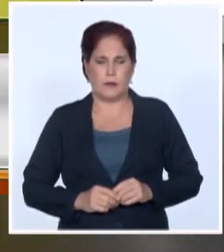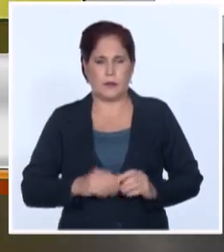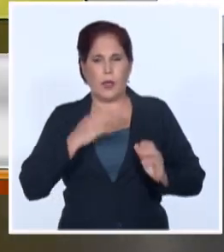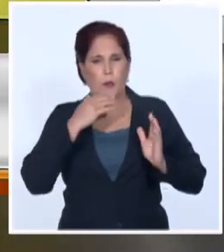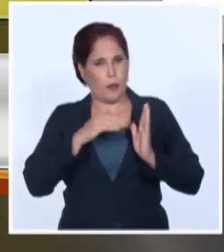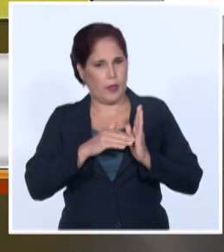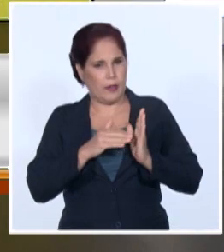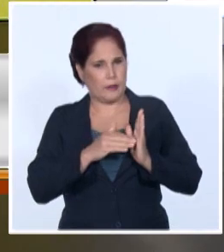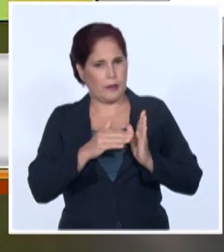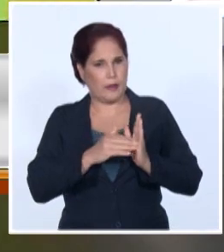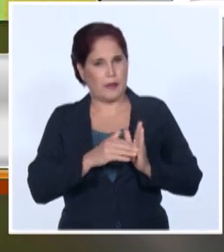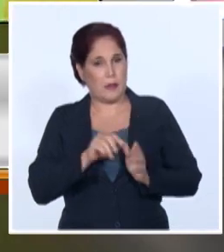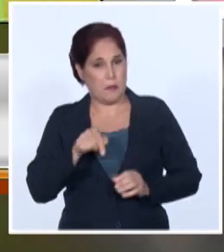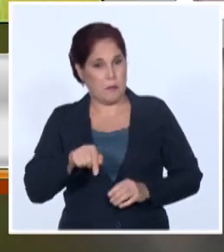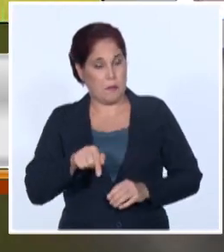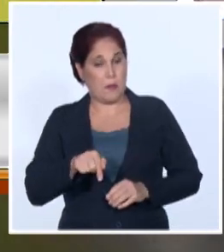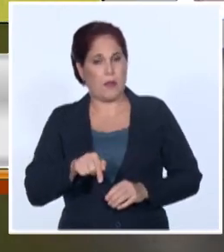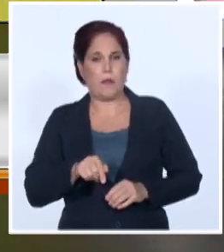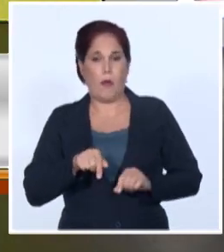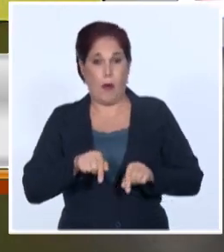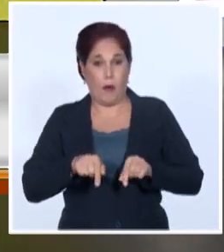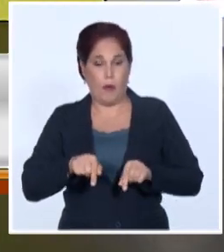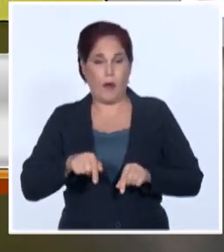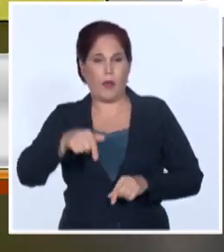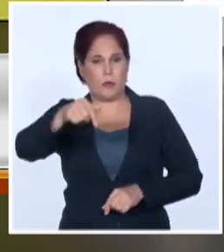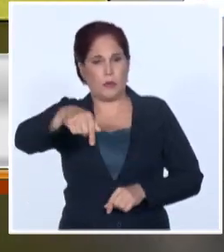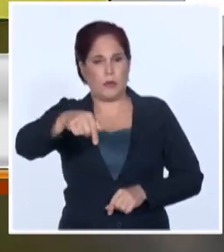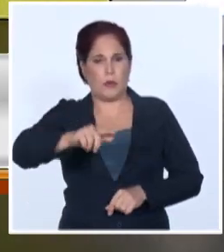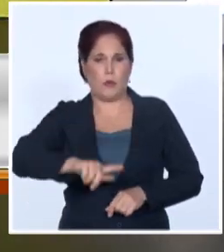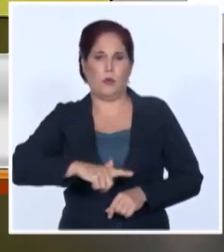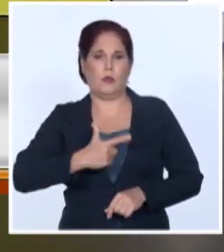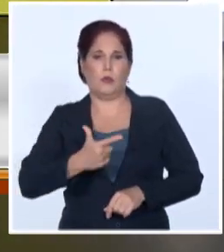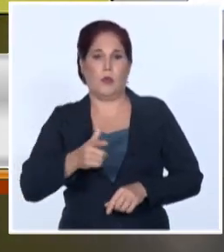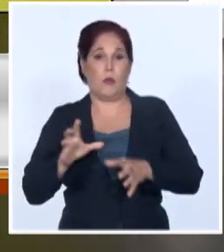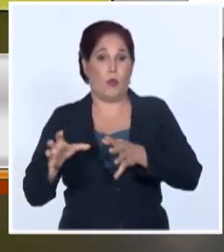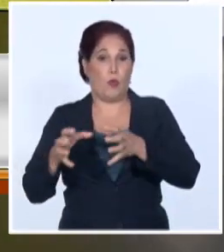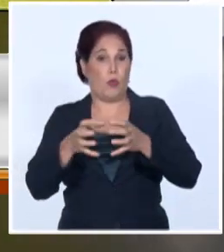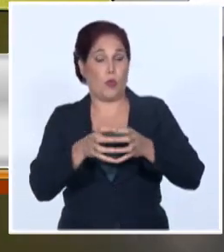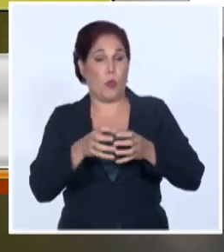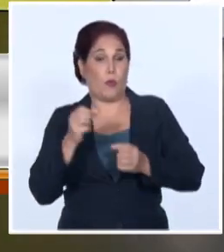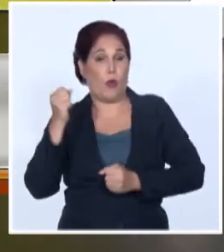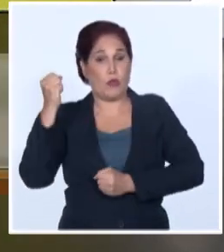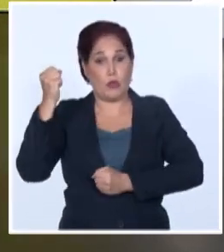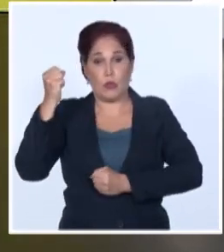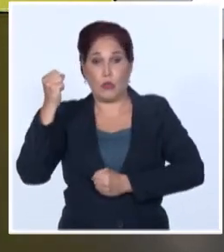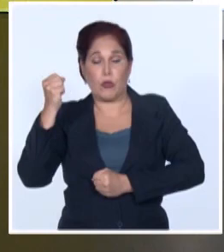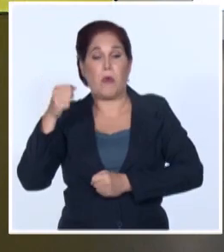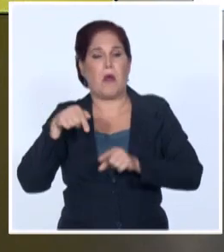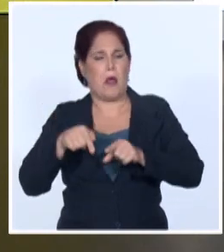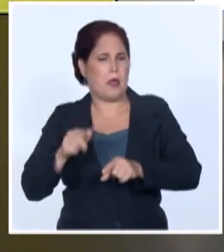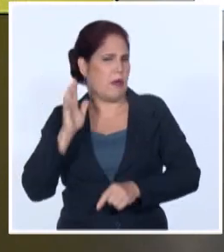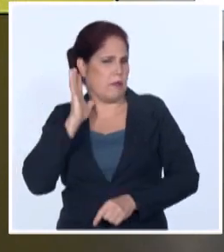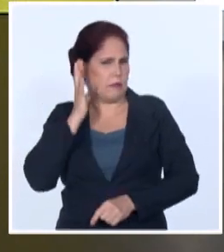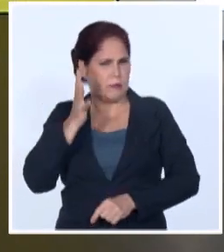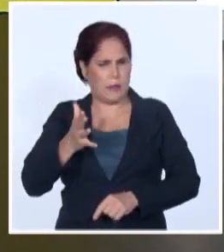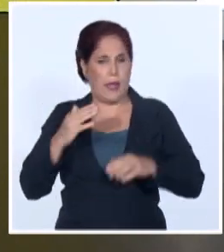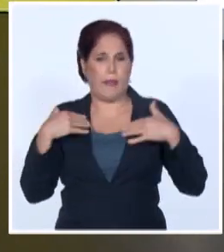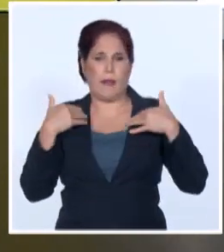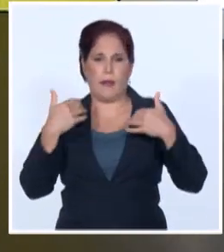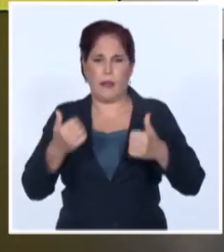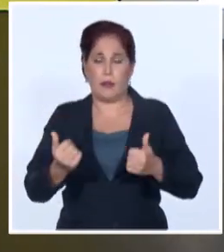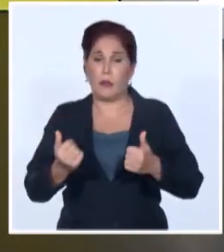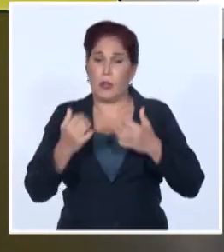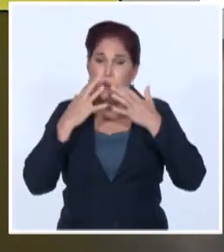Buenas tardes, bienvenidos a este tiempo de actualidad cultural. El conjunto Soneros de Camacho mantiene el legado de quien fuera su director, el